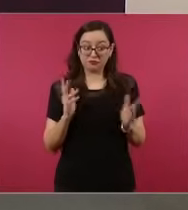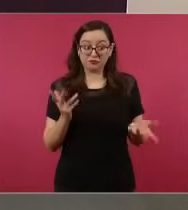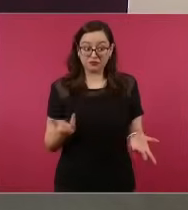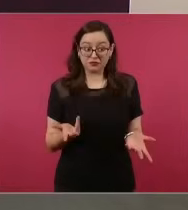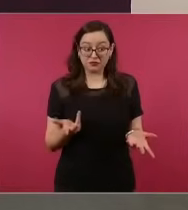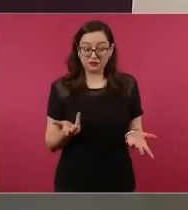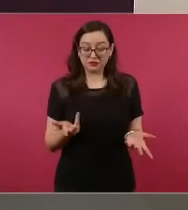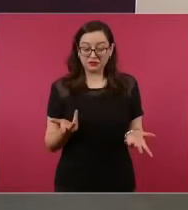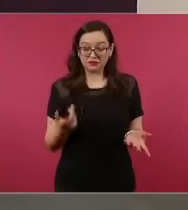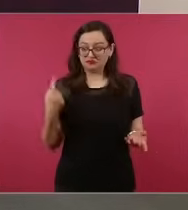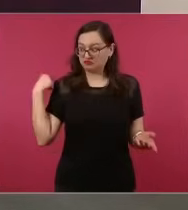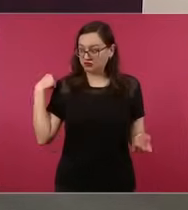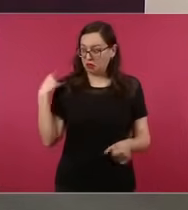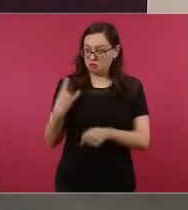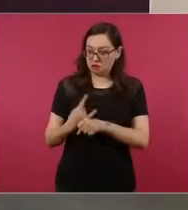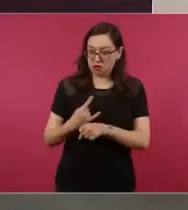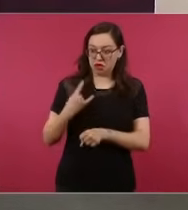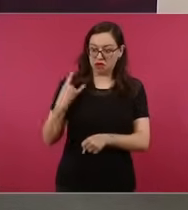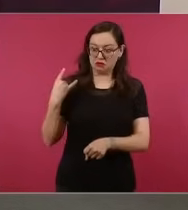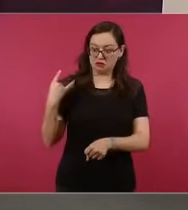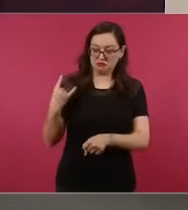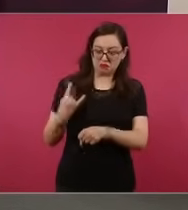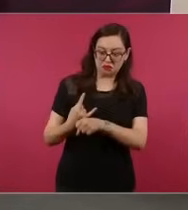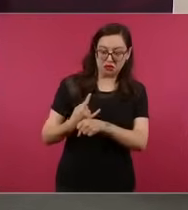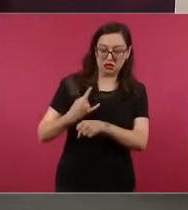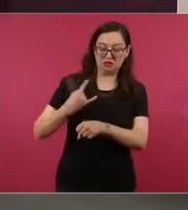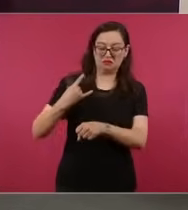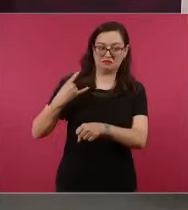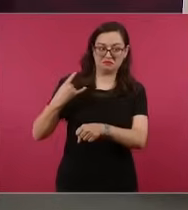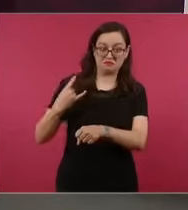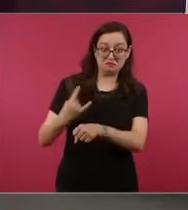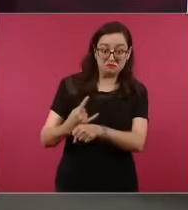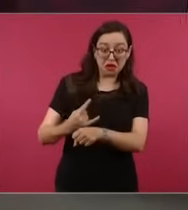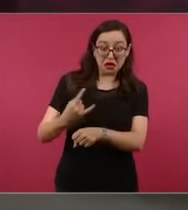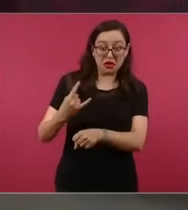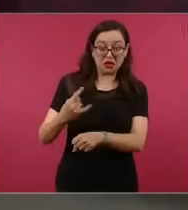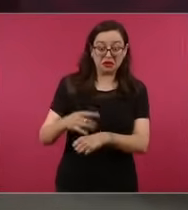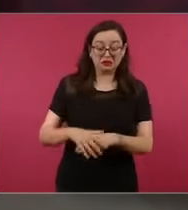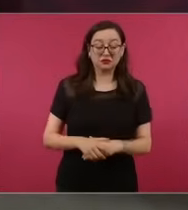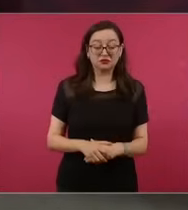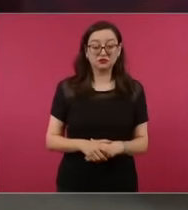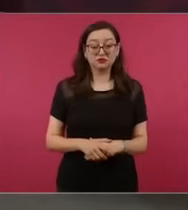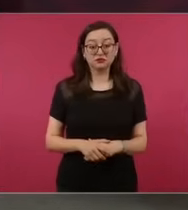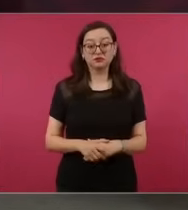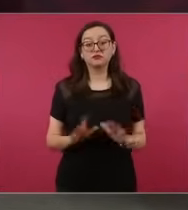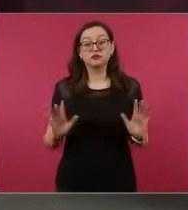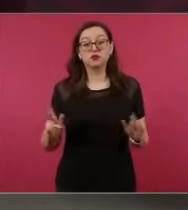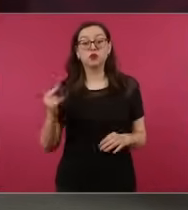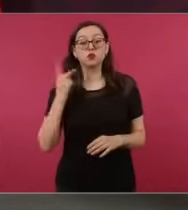resultados en política, aunque yo no estoy de acuerdo del todo,